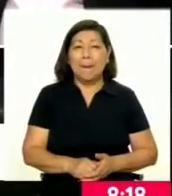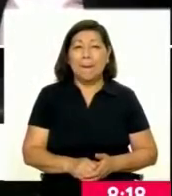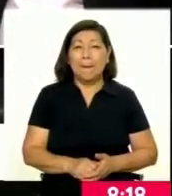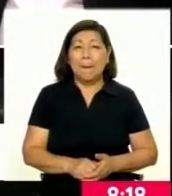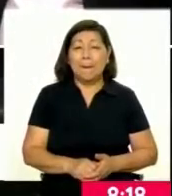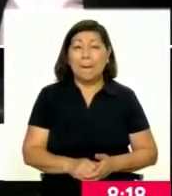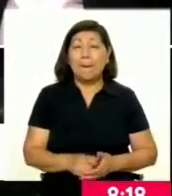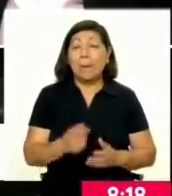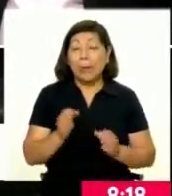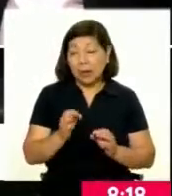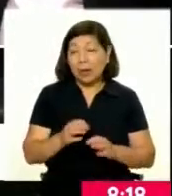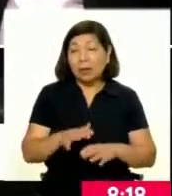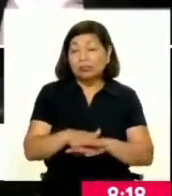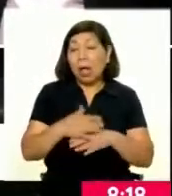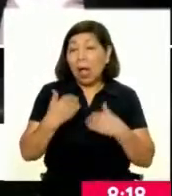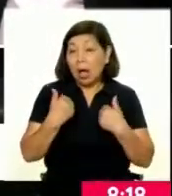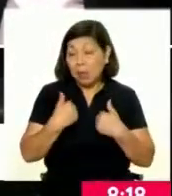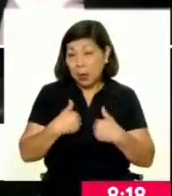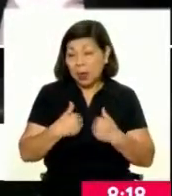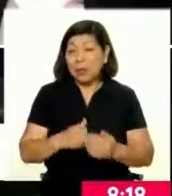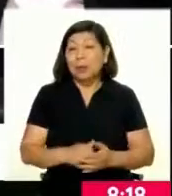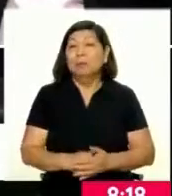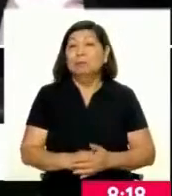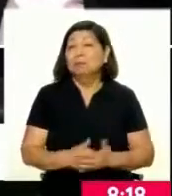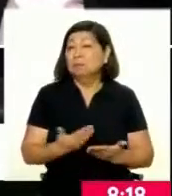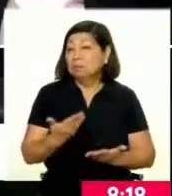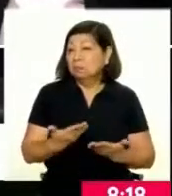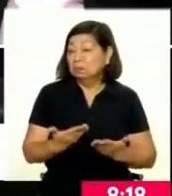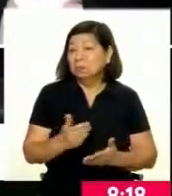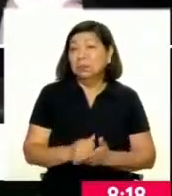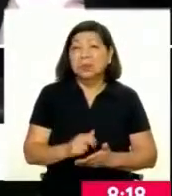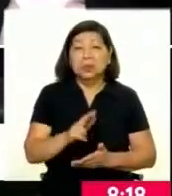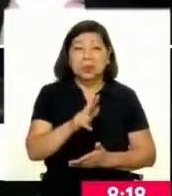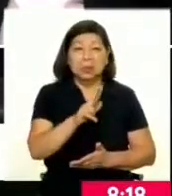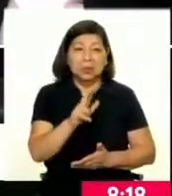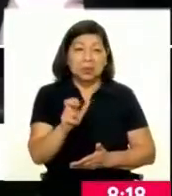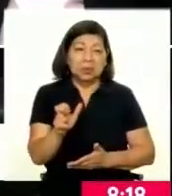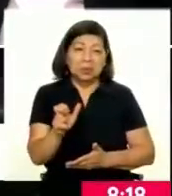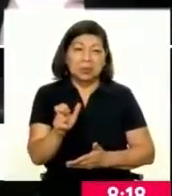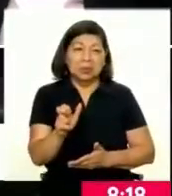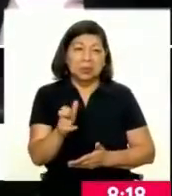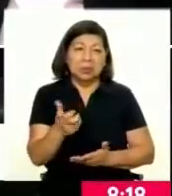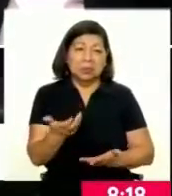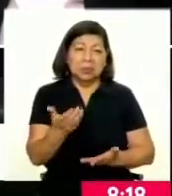de la asistencia legal penal, ¿no? estamos hablando de alrededor de 300, ¿no?